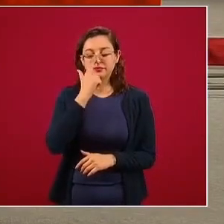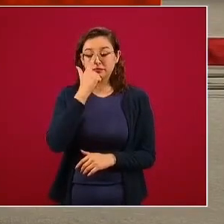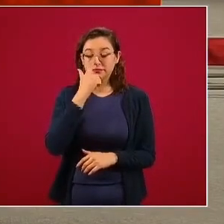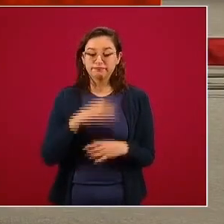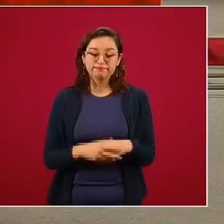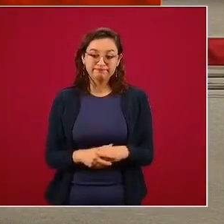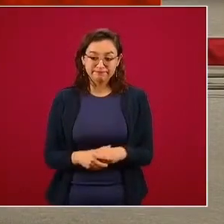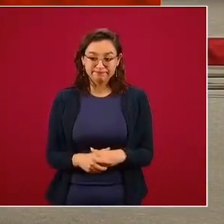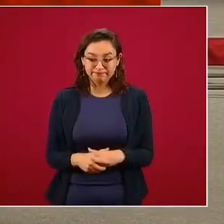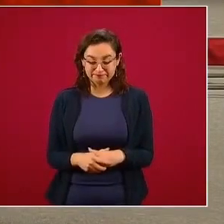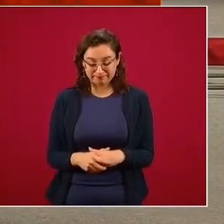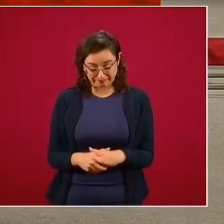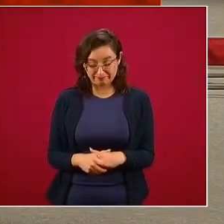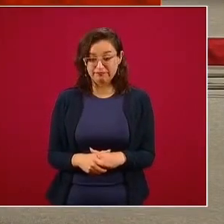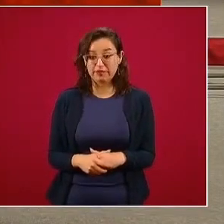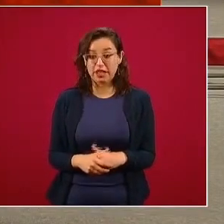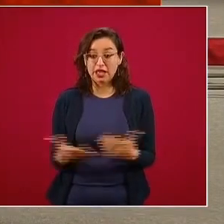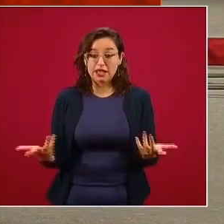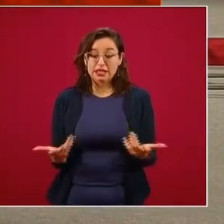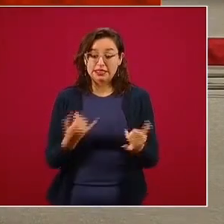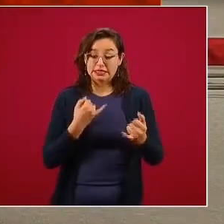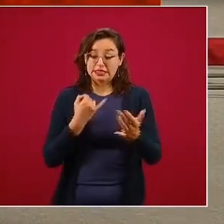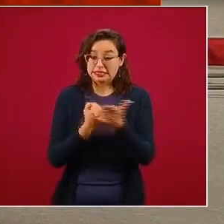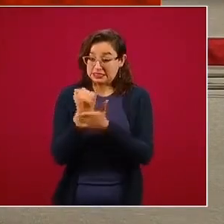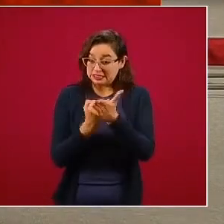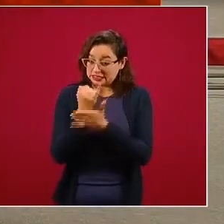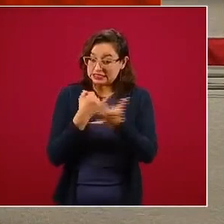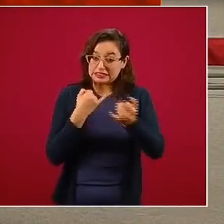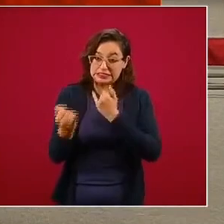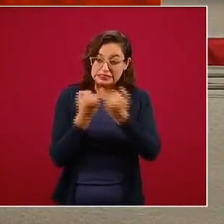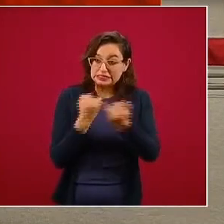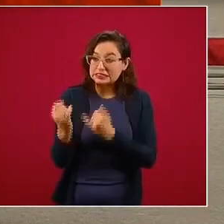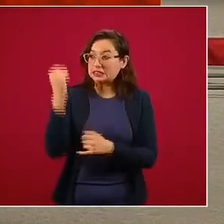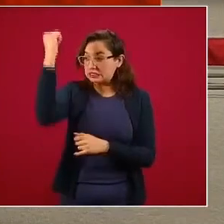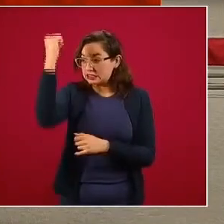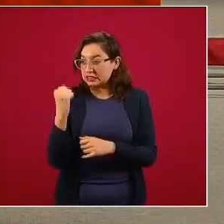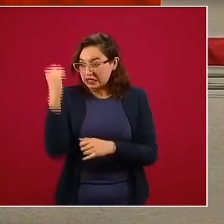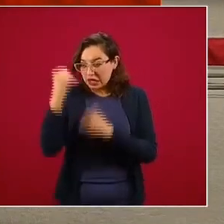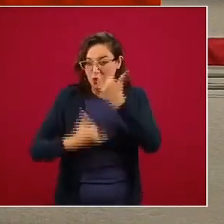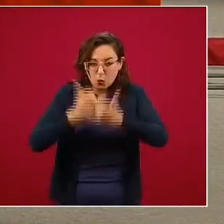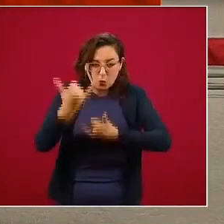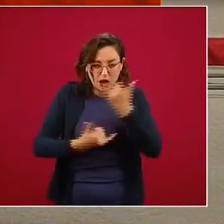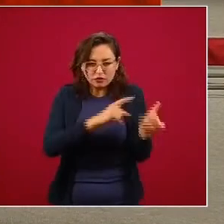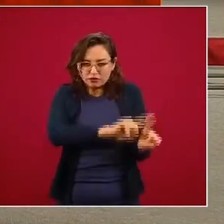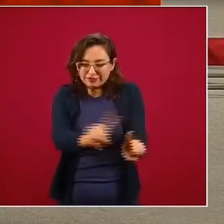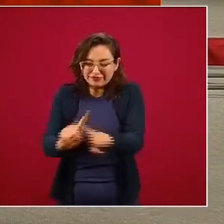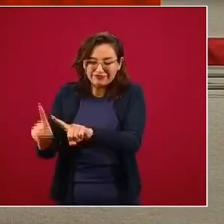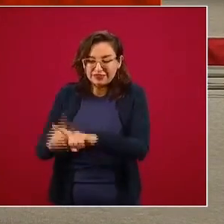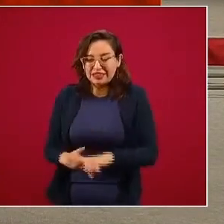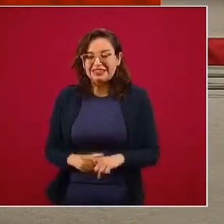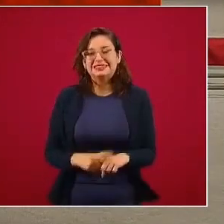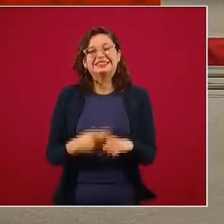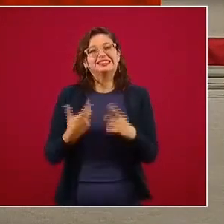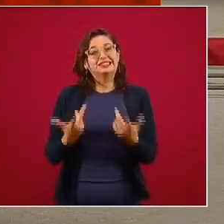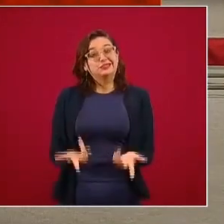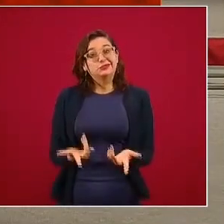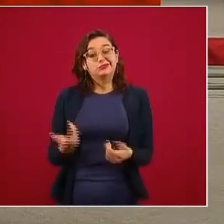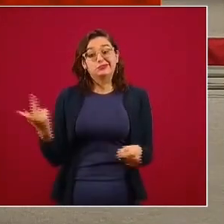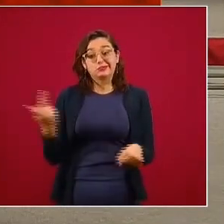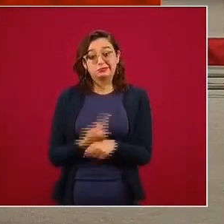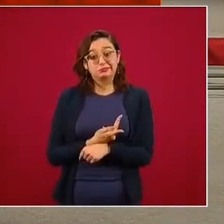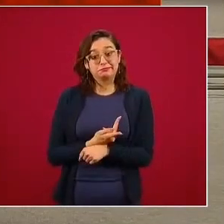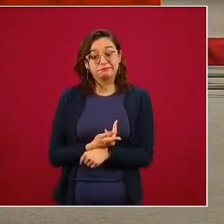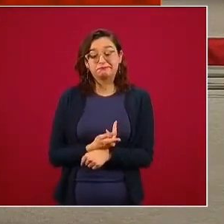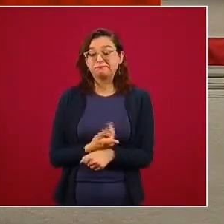Casinos. Lo de casinos pues es muy simple, la recomendación explícita, aquí es uno de nuestros ejemplos todos los días, es que cuando se está